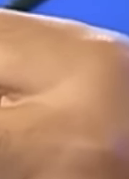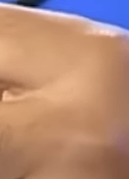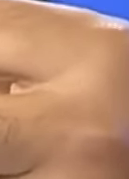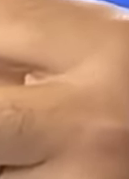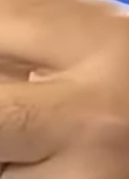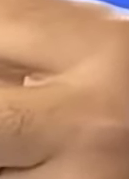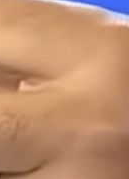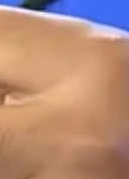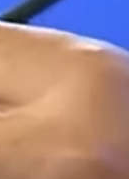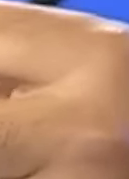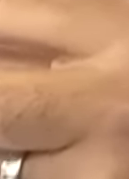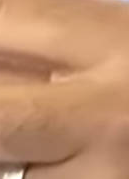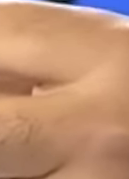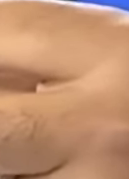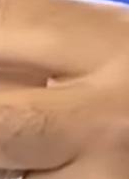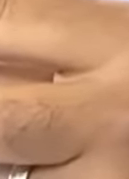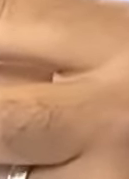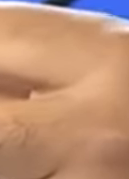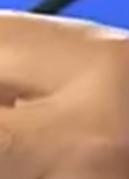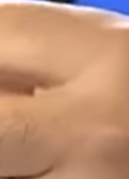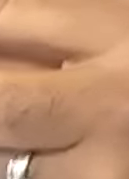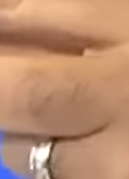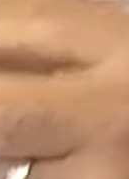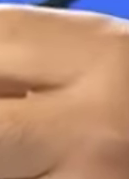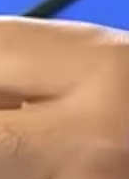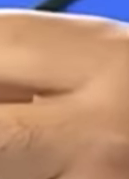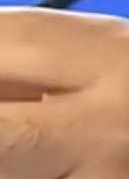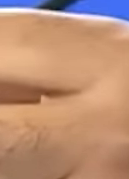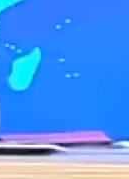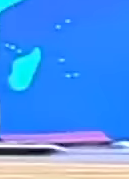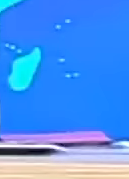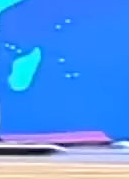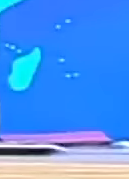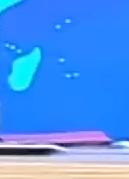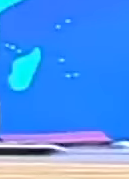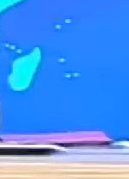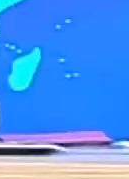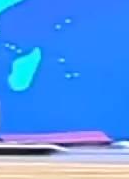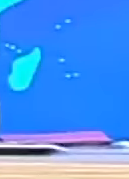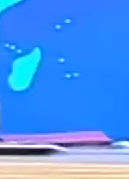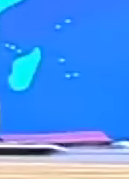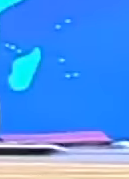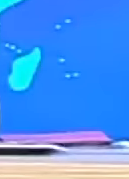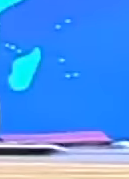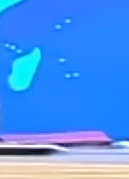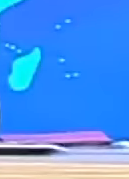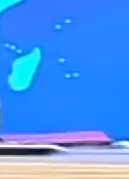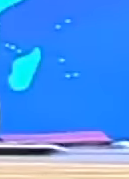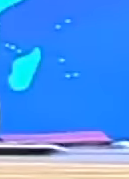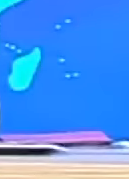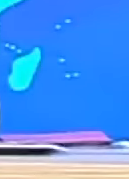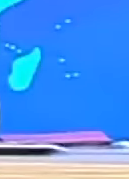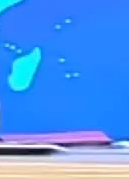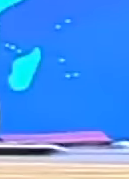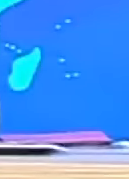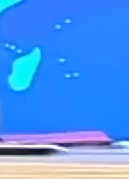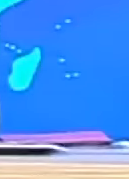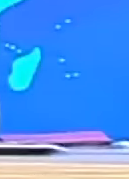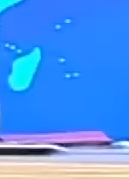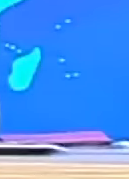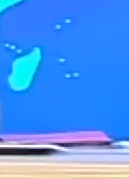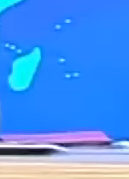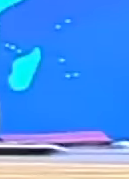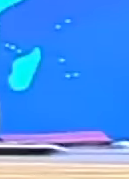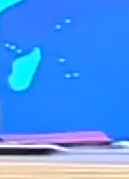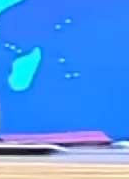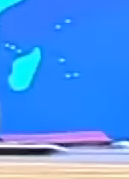Y Venezuela ha tomado su decisión de que el 3 de diciembre decide sobre la Guayana